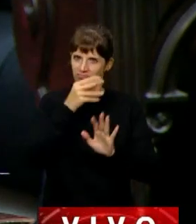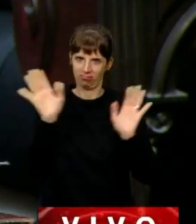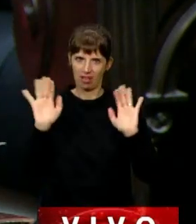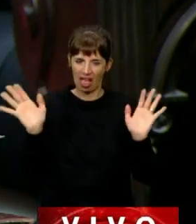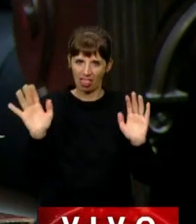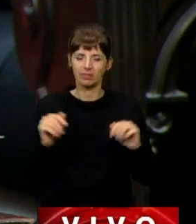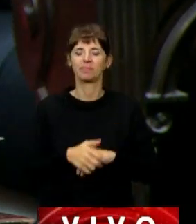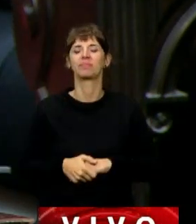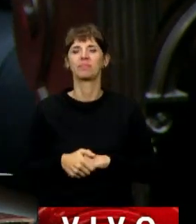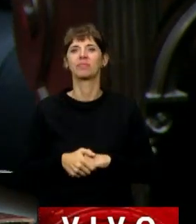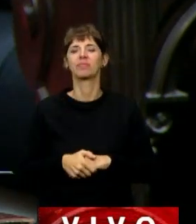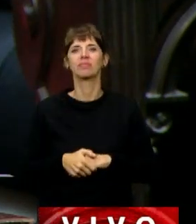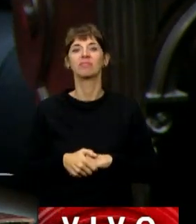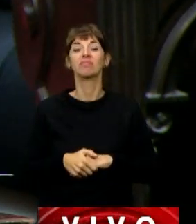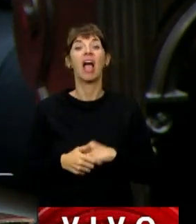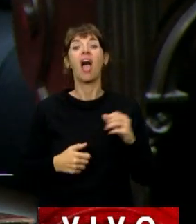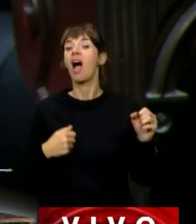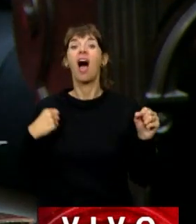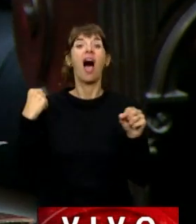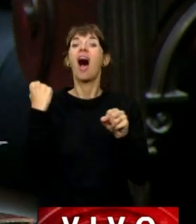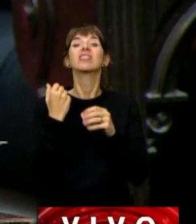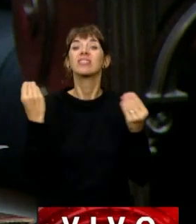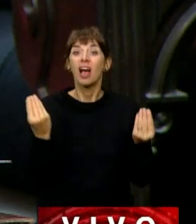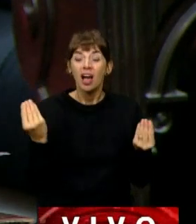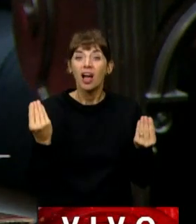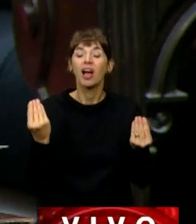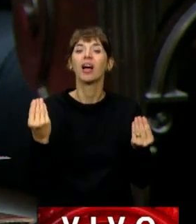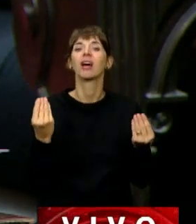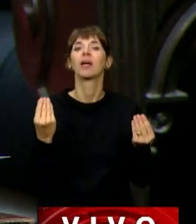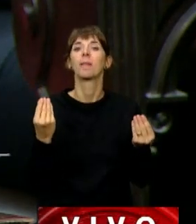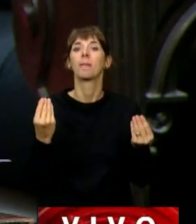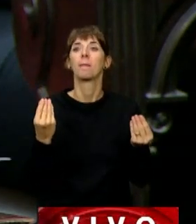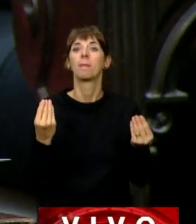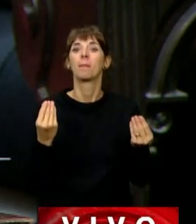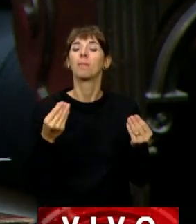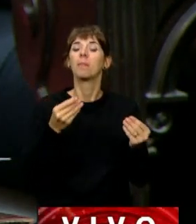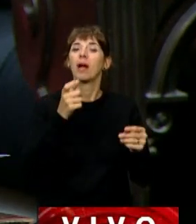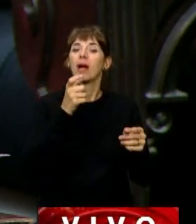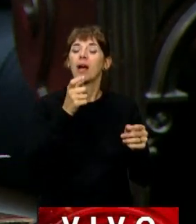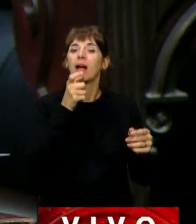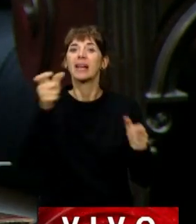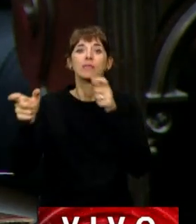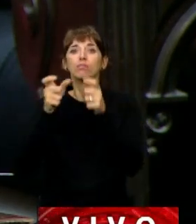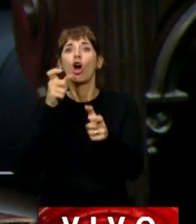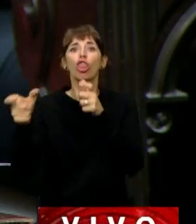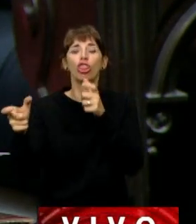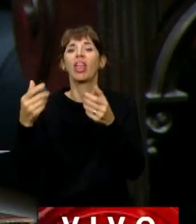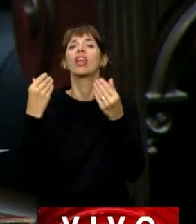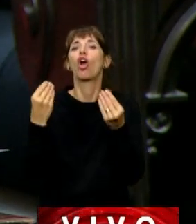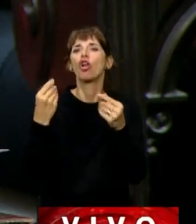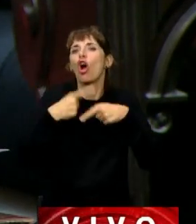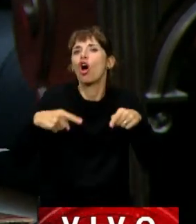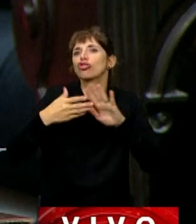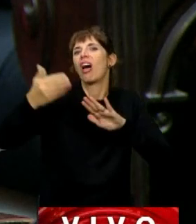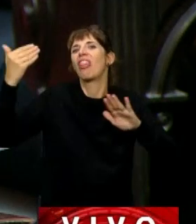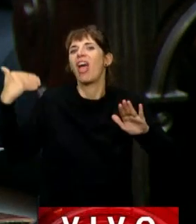Hasta que solo le pudieron responder sus verdades, solo le respondieron con cuestiones